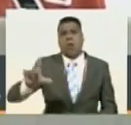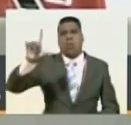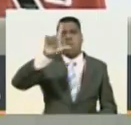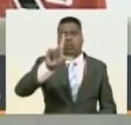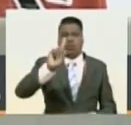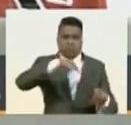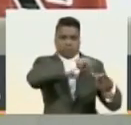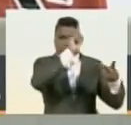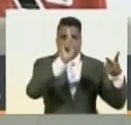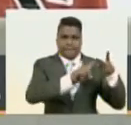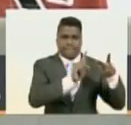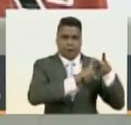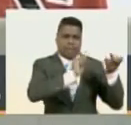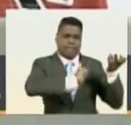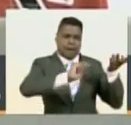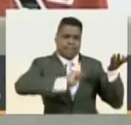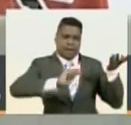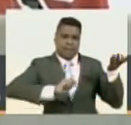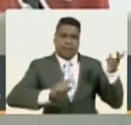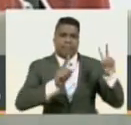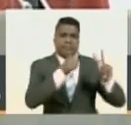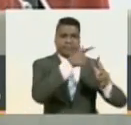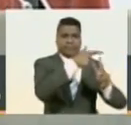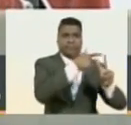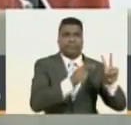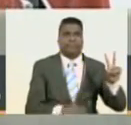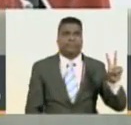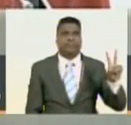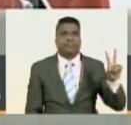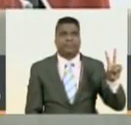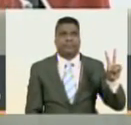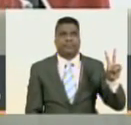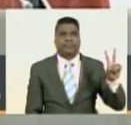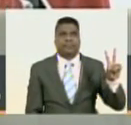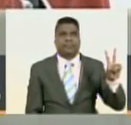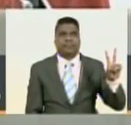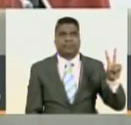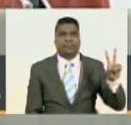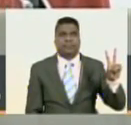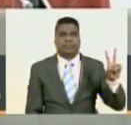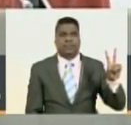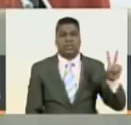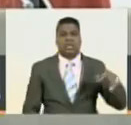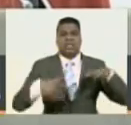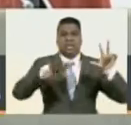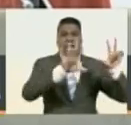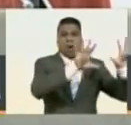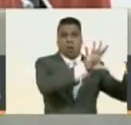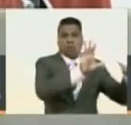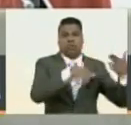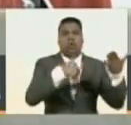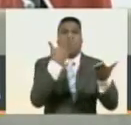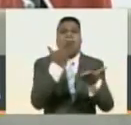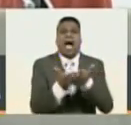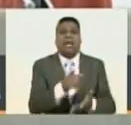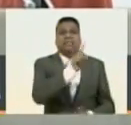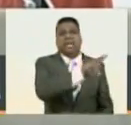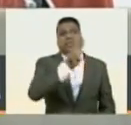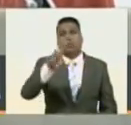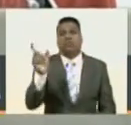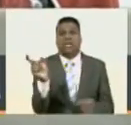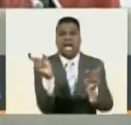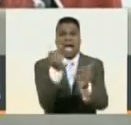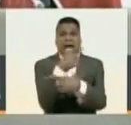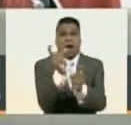de las postulaciones quedaría y va a quedar en este cronograma del 8 al 12 de agosto, es